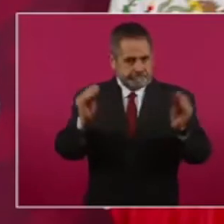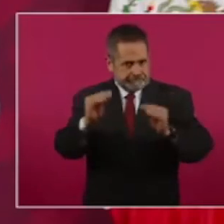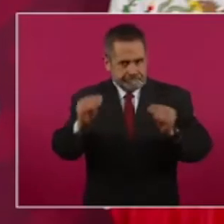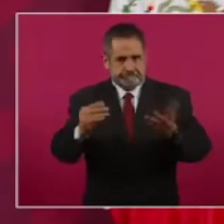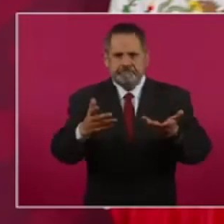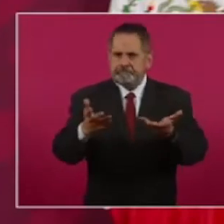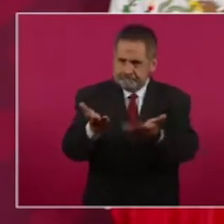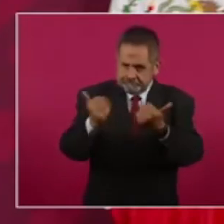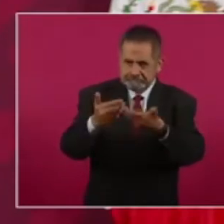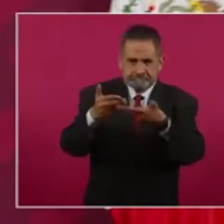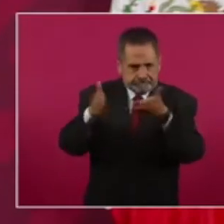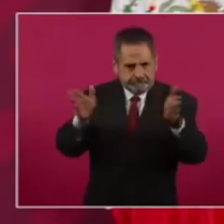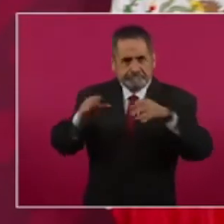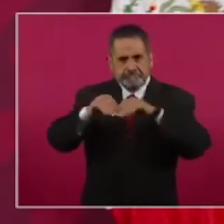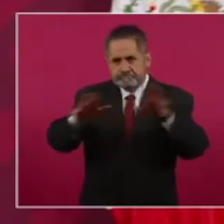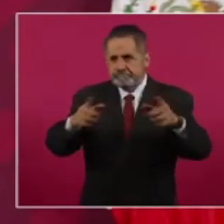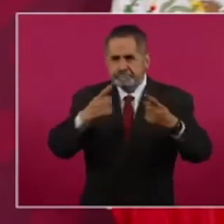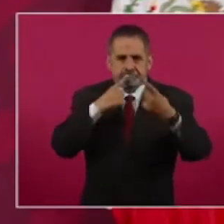el debate.